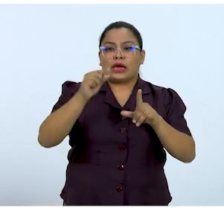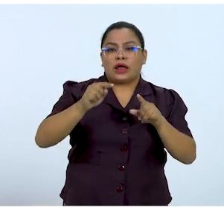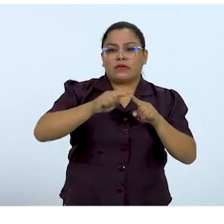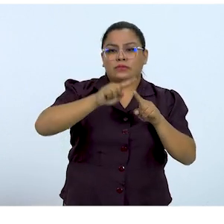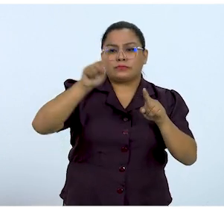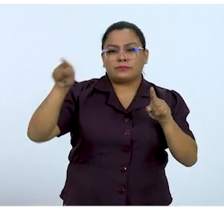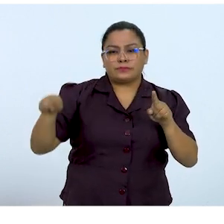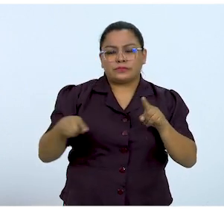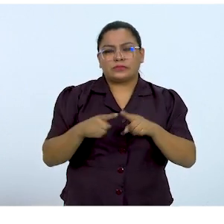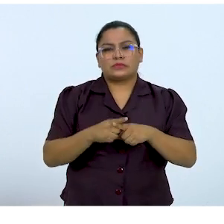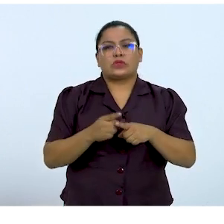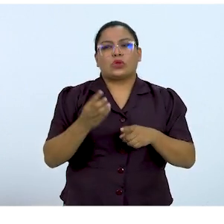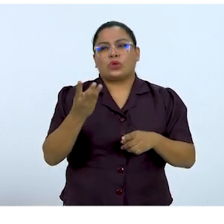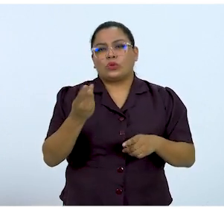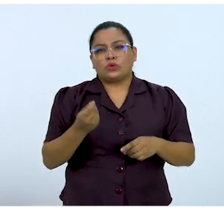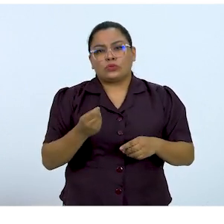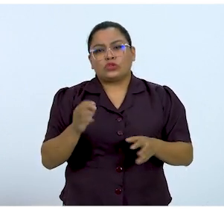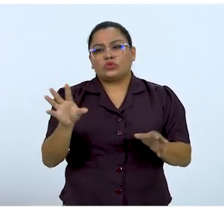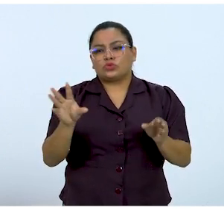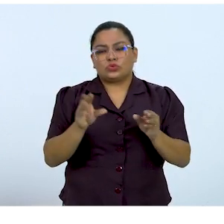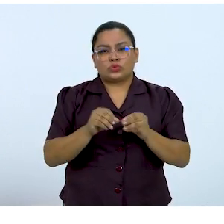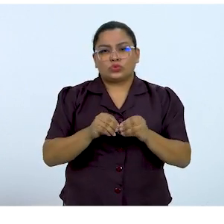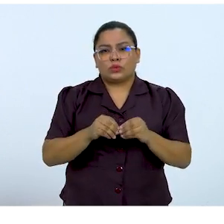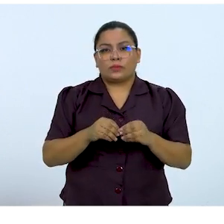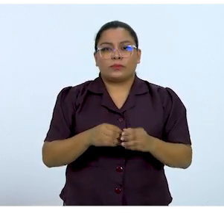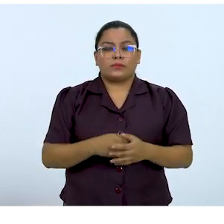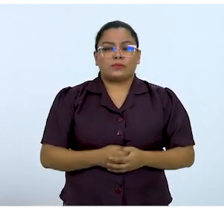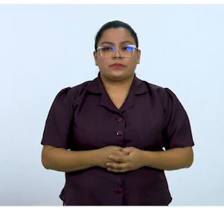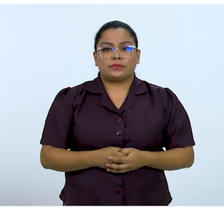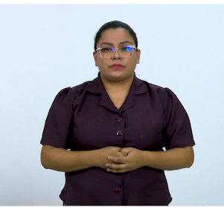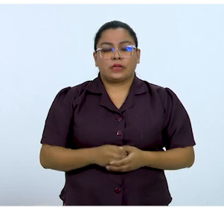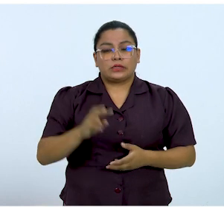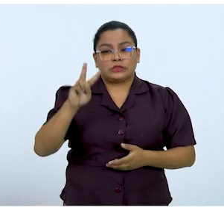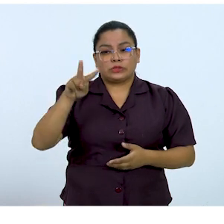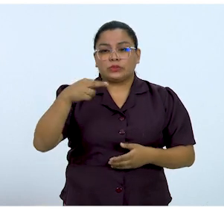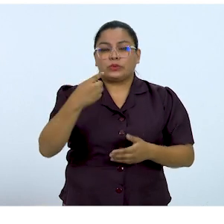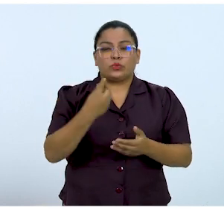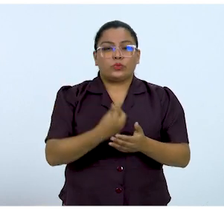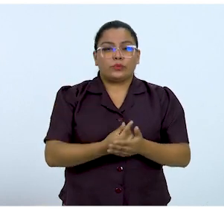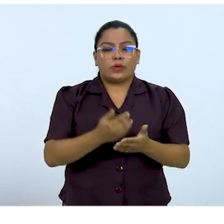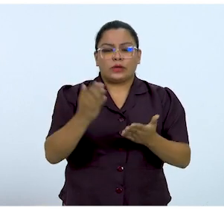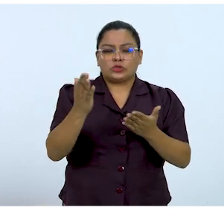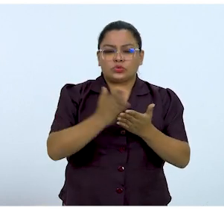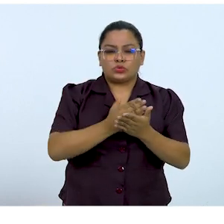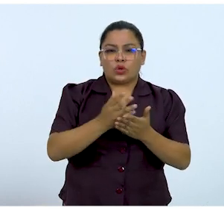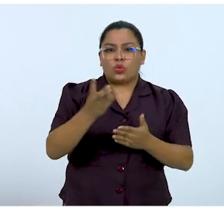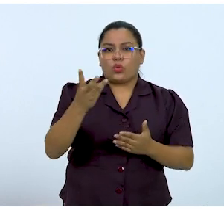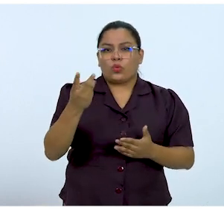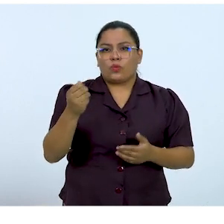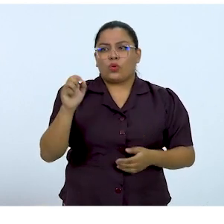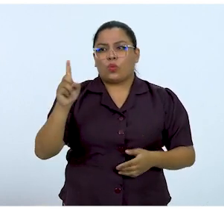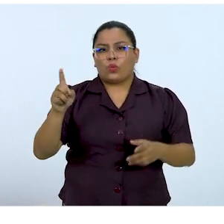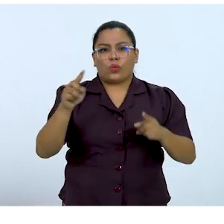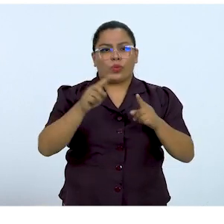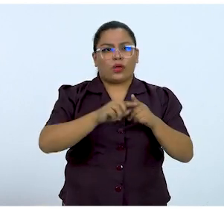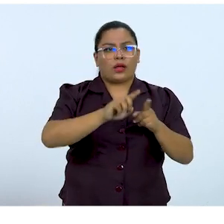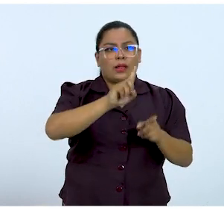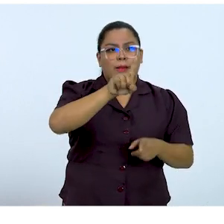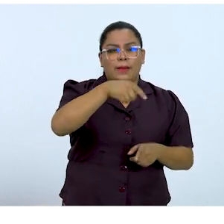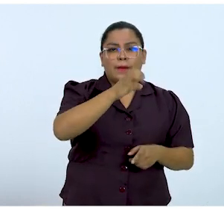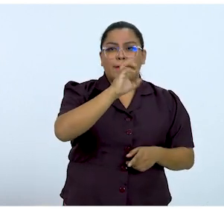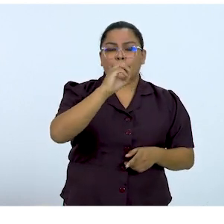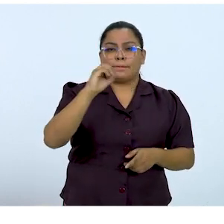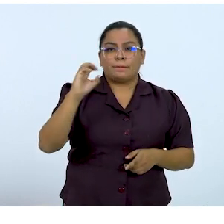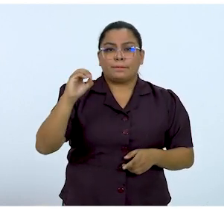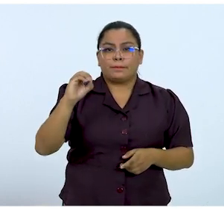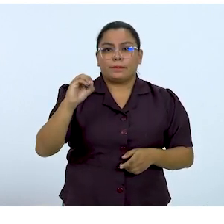círculos, conteo de cuanto en cuanto y sumas sucesivas. En segundo grado se estudian los números hasta 1000,